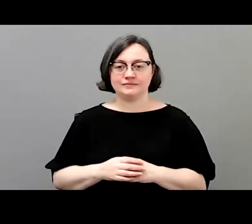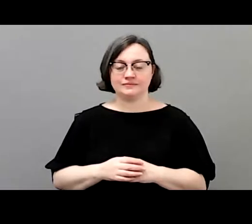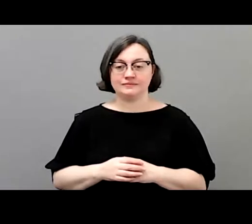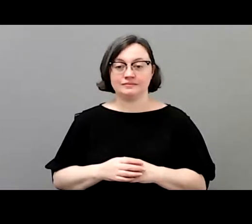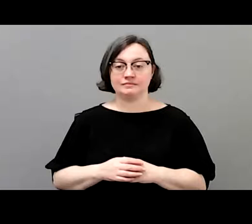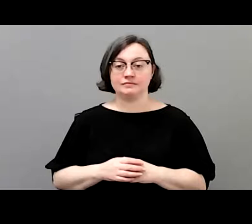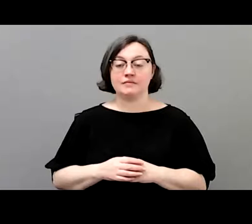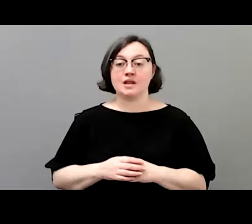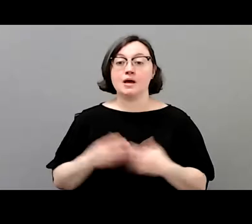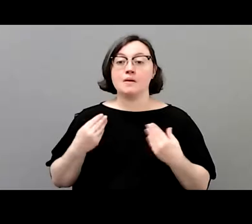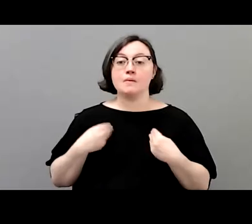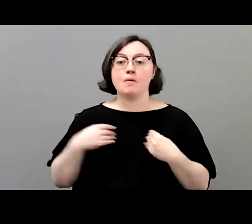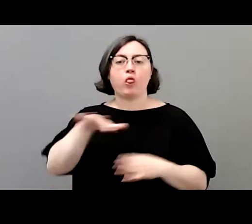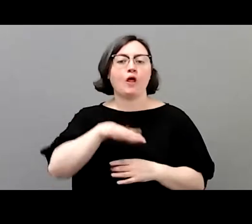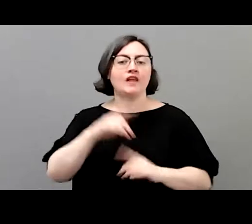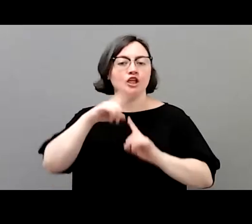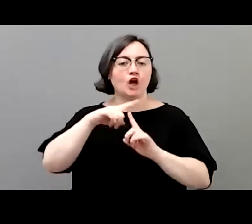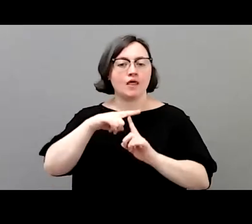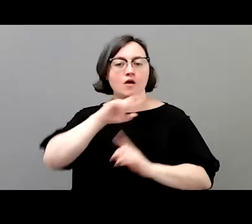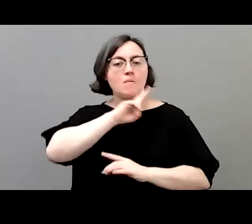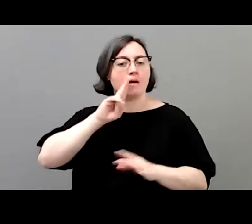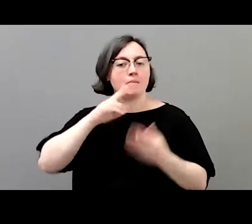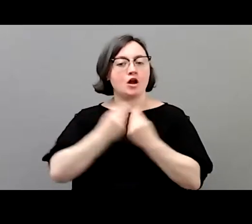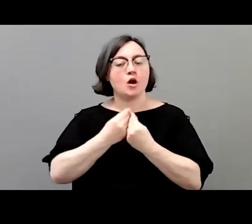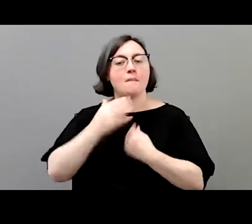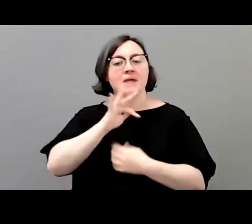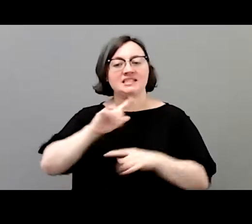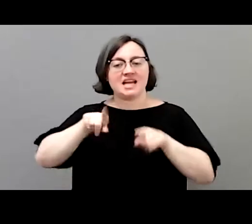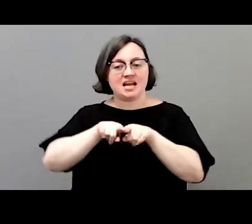Vivo en Toledo con mi madre y mis hermanos.